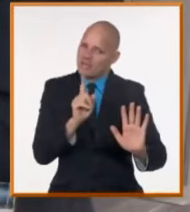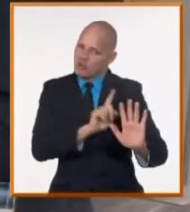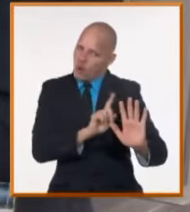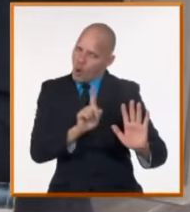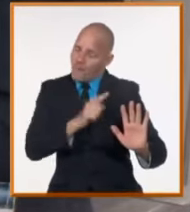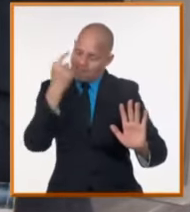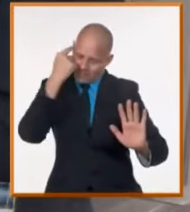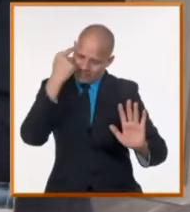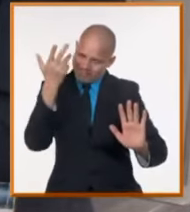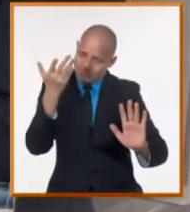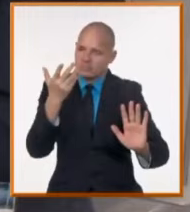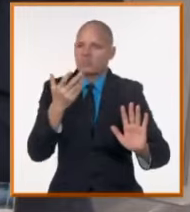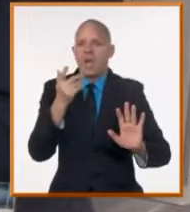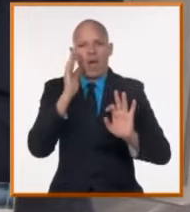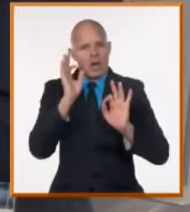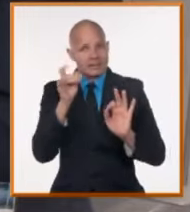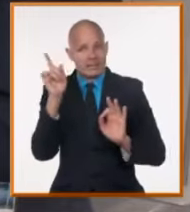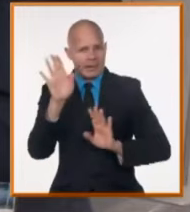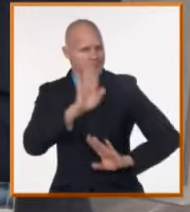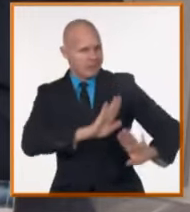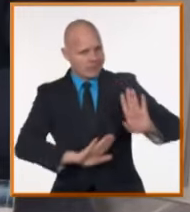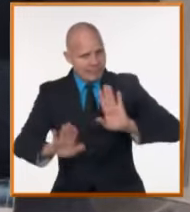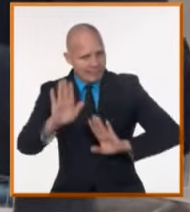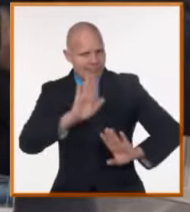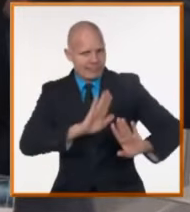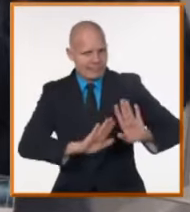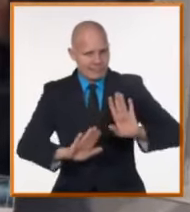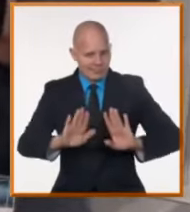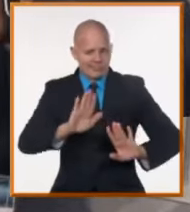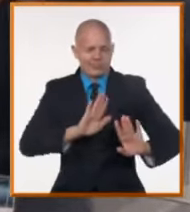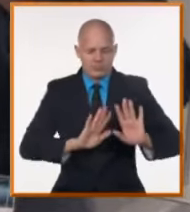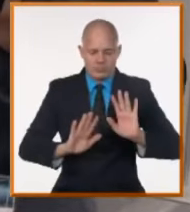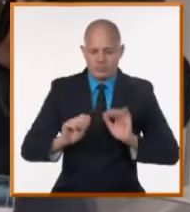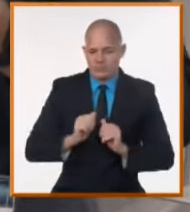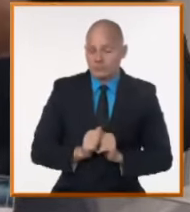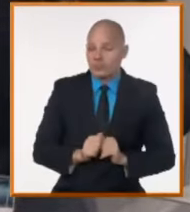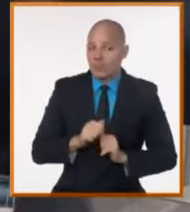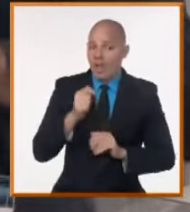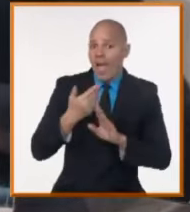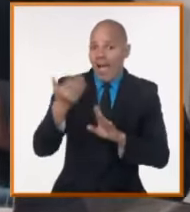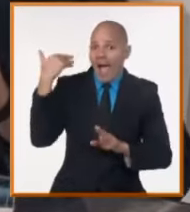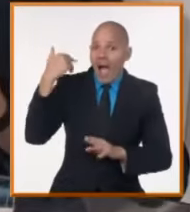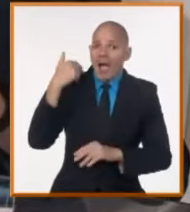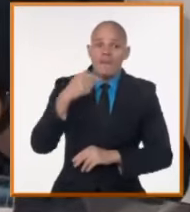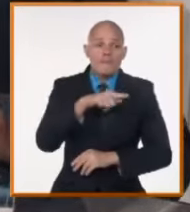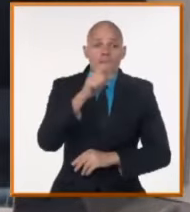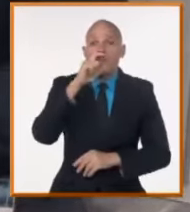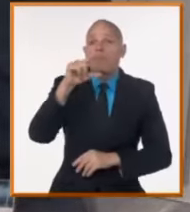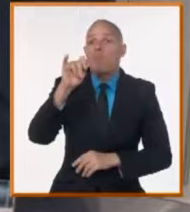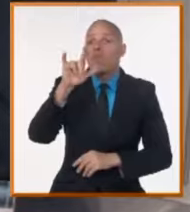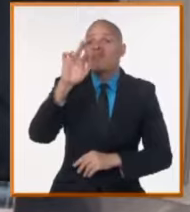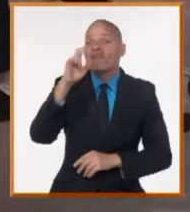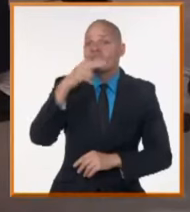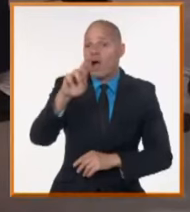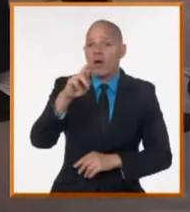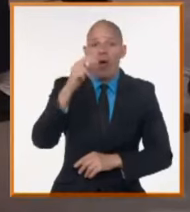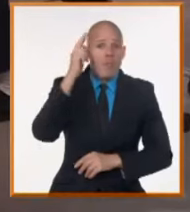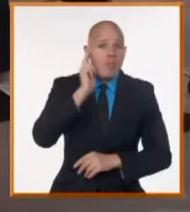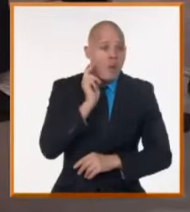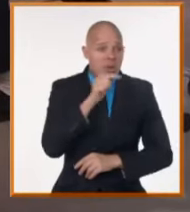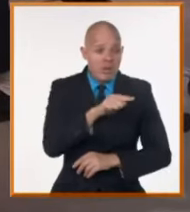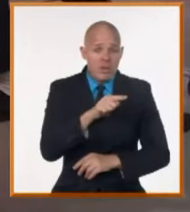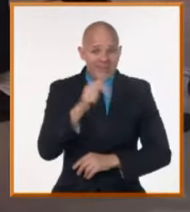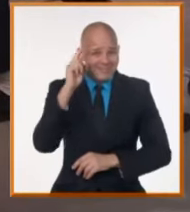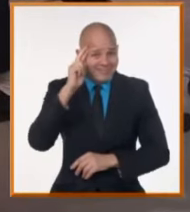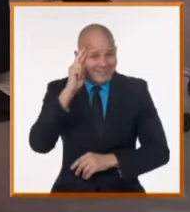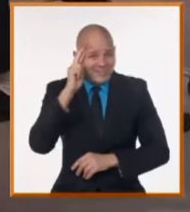crear una alianza defensiva-ofensiva, para decir, ante peligros extrarregionales y de la propia región. La alianza militar. Que Bolívar